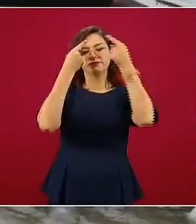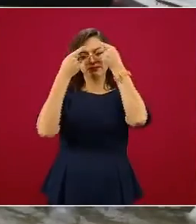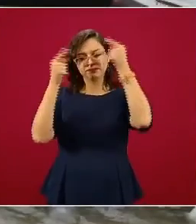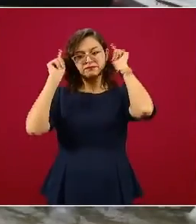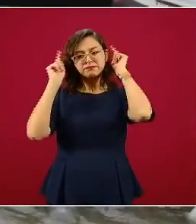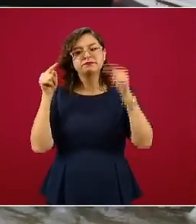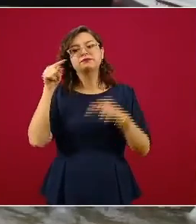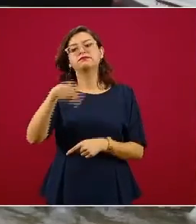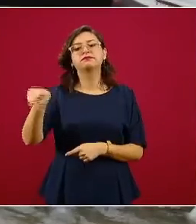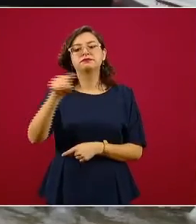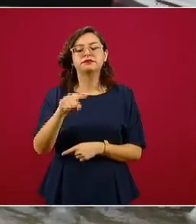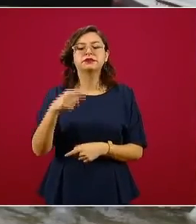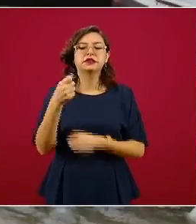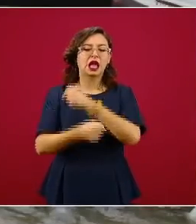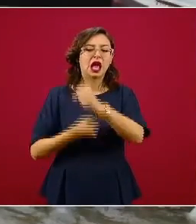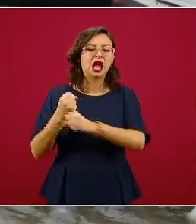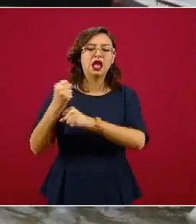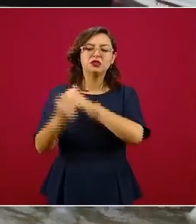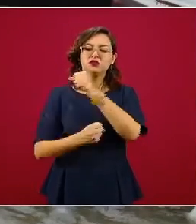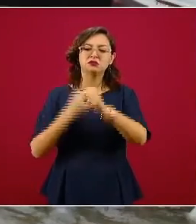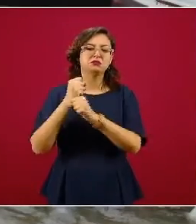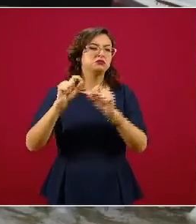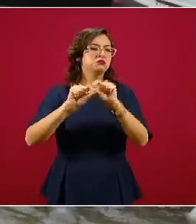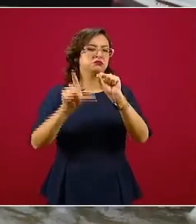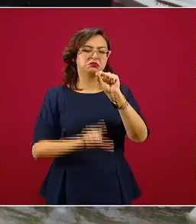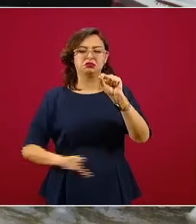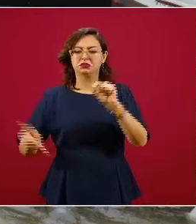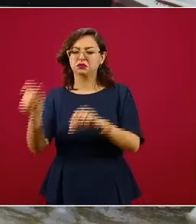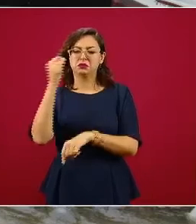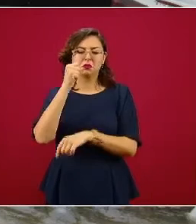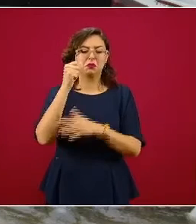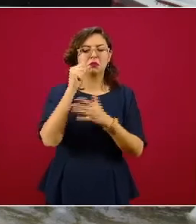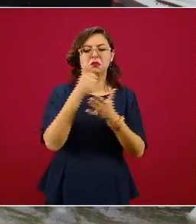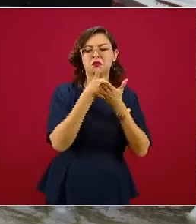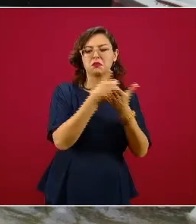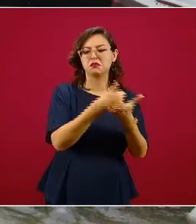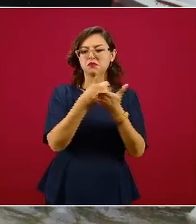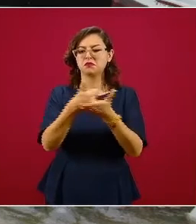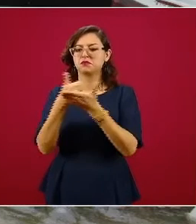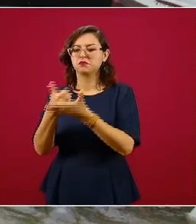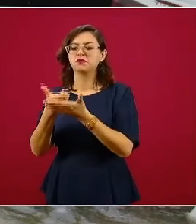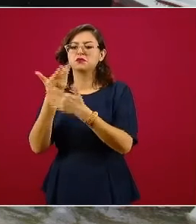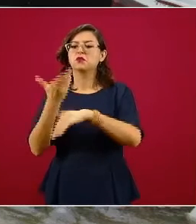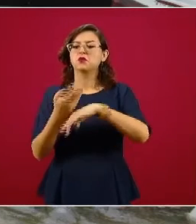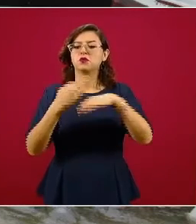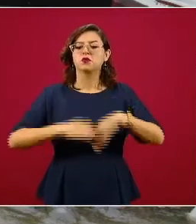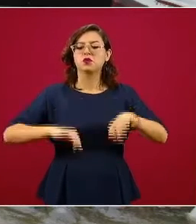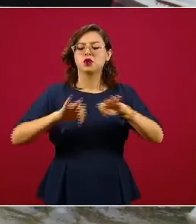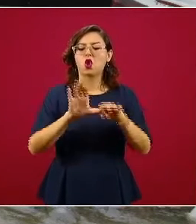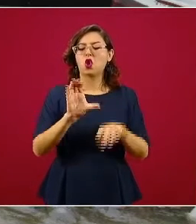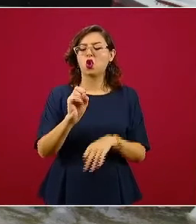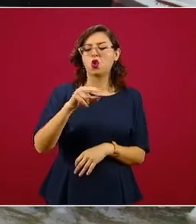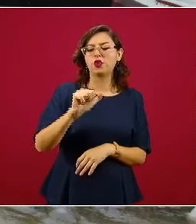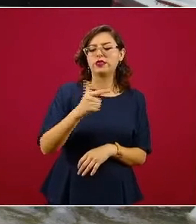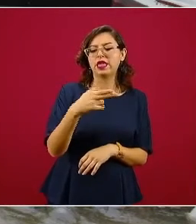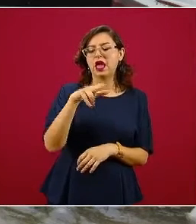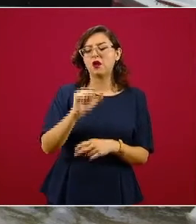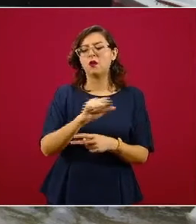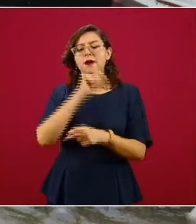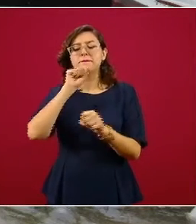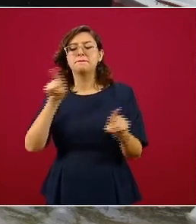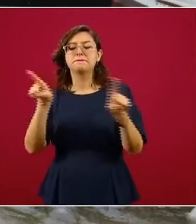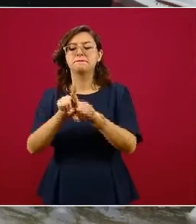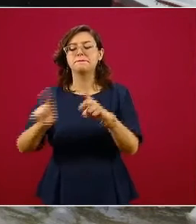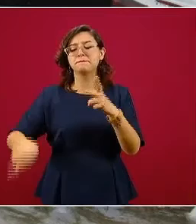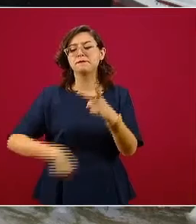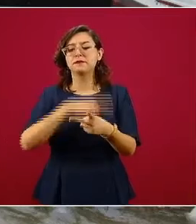tiene décadas trabajando en el territorio nacional. En esta agenda trabaja de manera muy importante la CONAGUA y el Servicio Meteorológico Nacional.